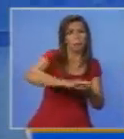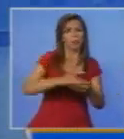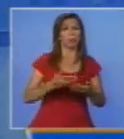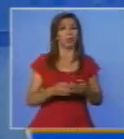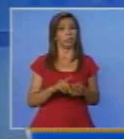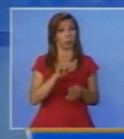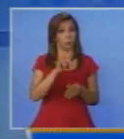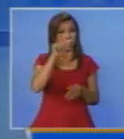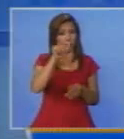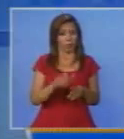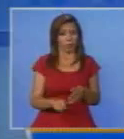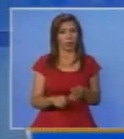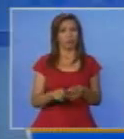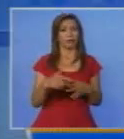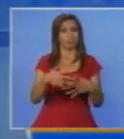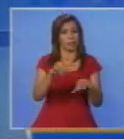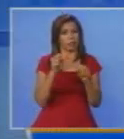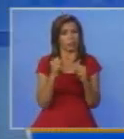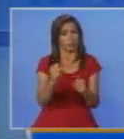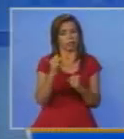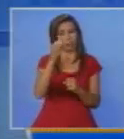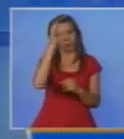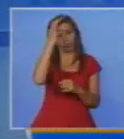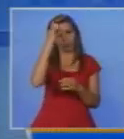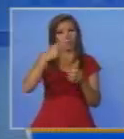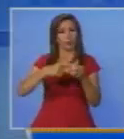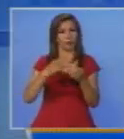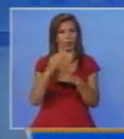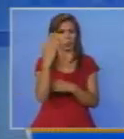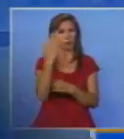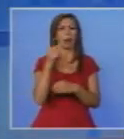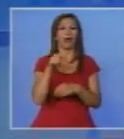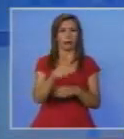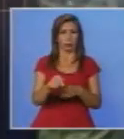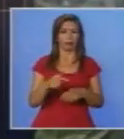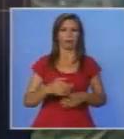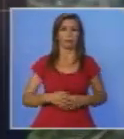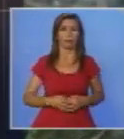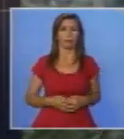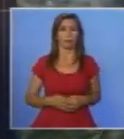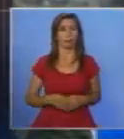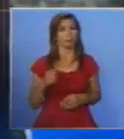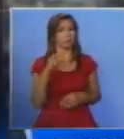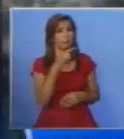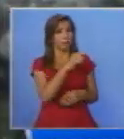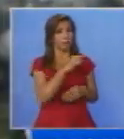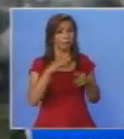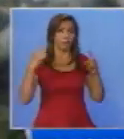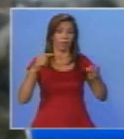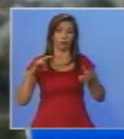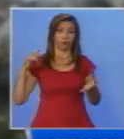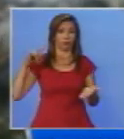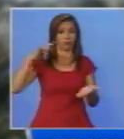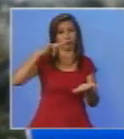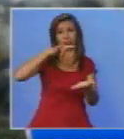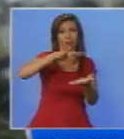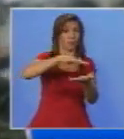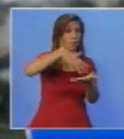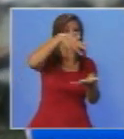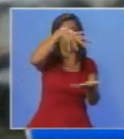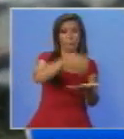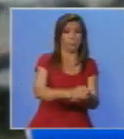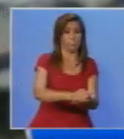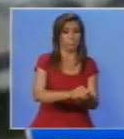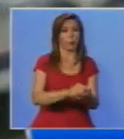herido más grave se recupera en el Hospital Eugenio Espejo de Quito. Así quedó la avioneta Cessna que se precipitó a